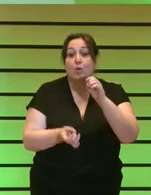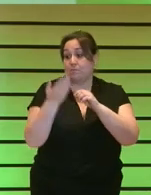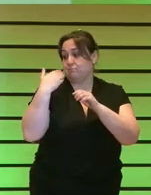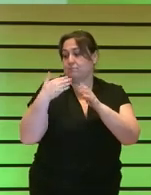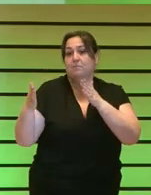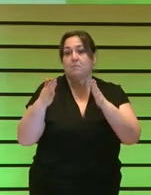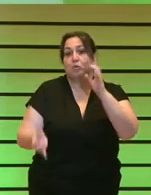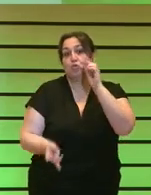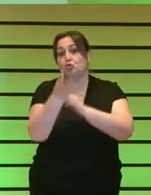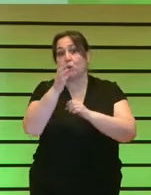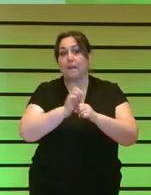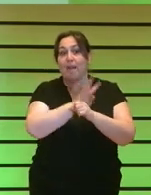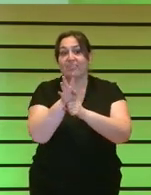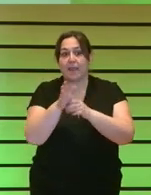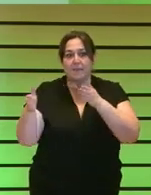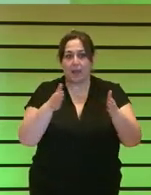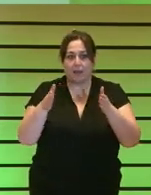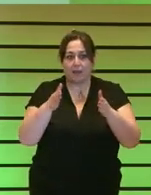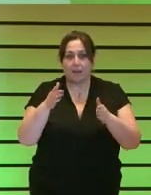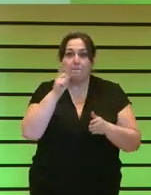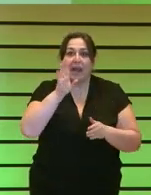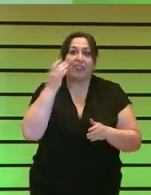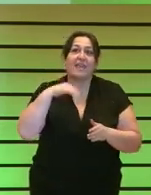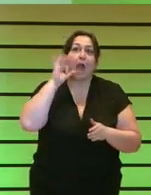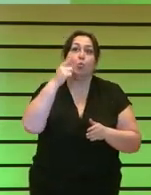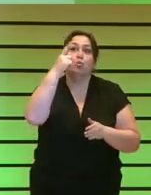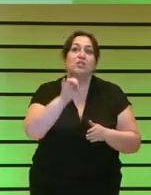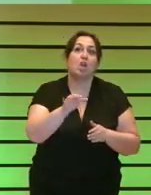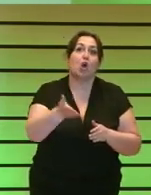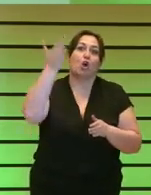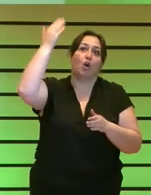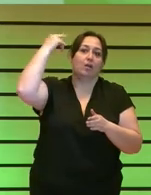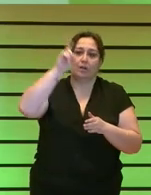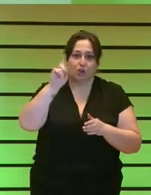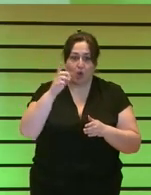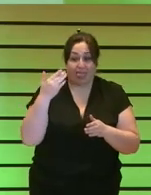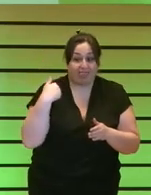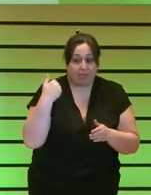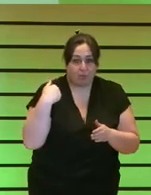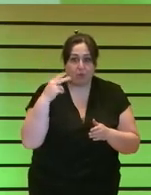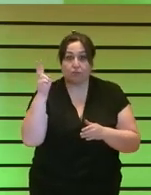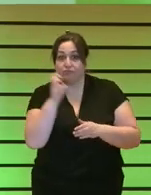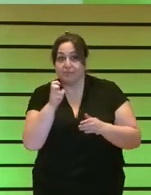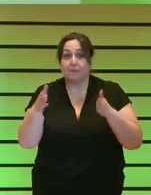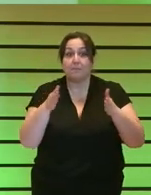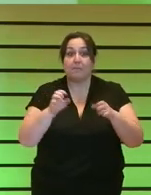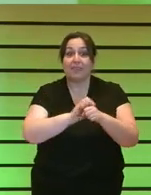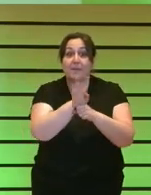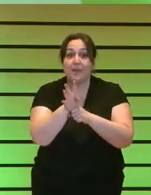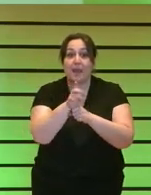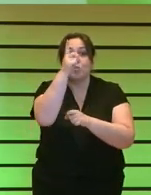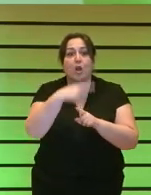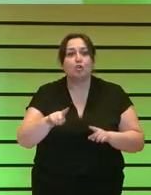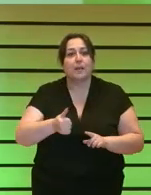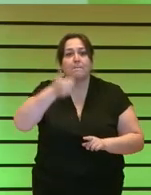que no hace tanto que fue ayer Parece que ya había pasado un siglo pero hace cuatro días cuando llegó la pandemia una de las cosas más interesantes